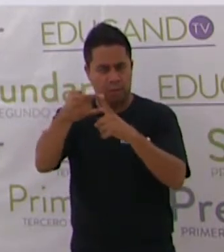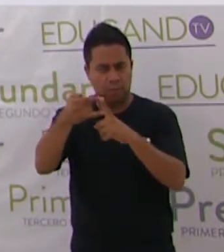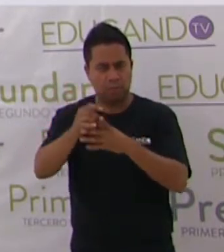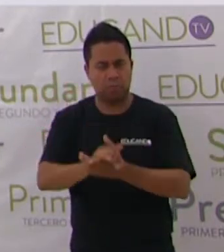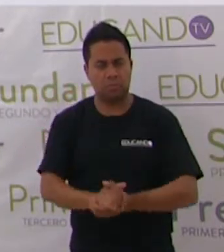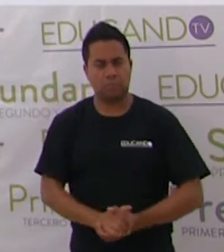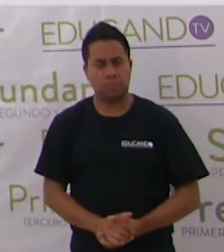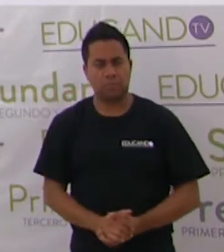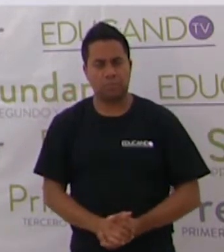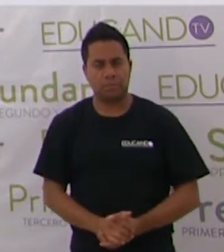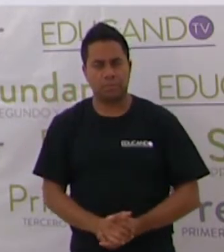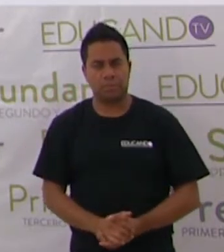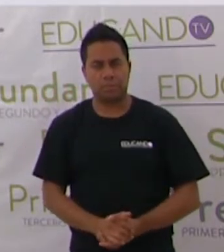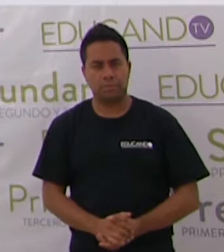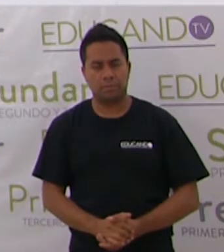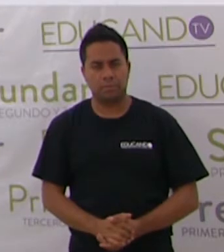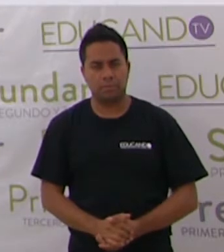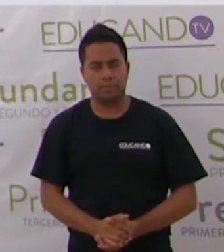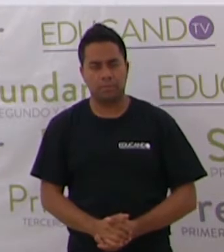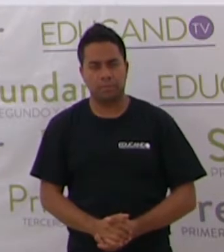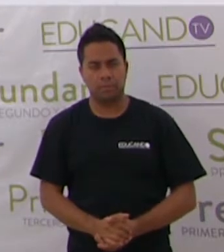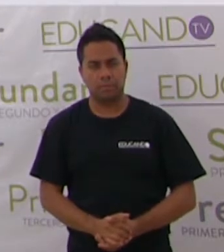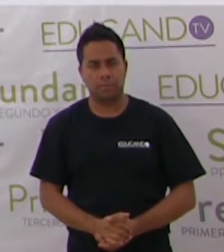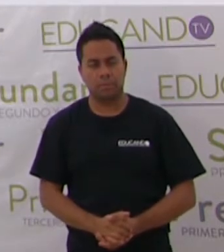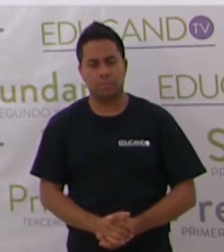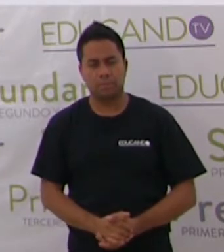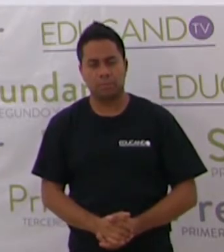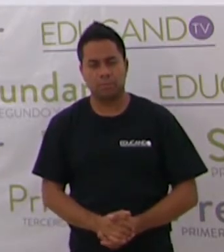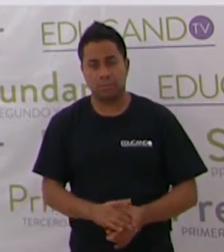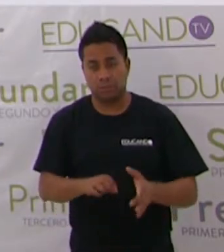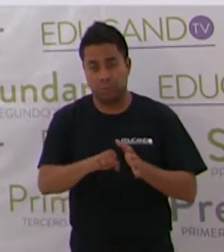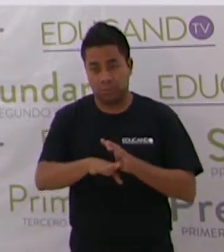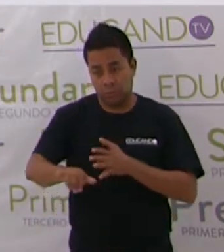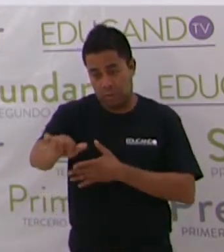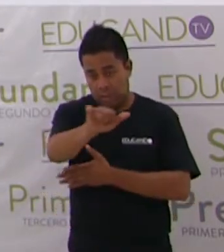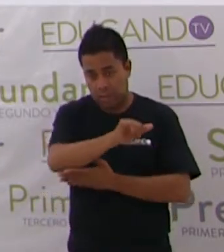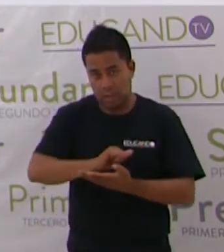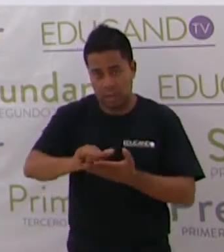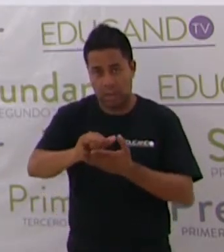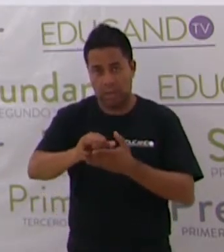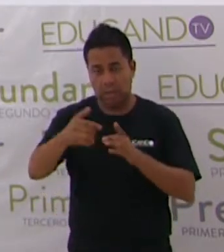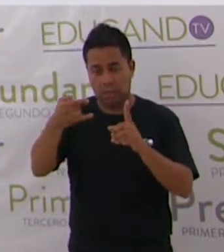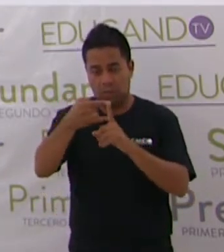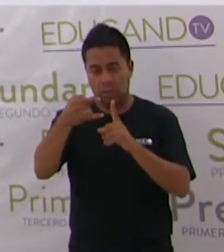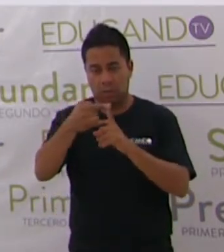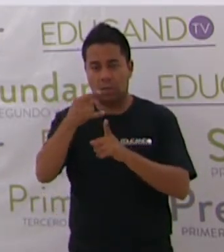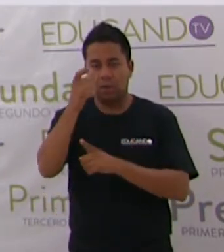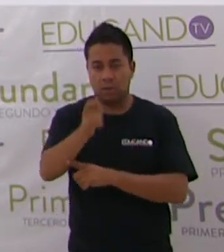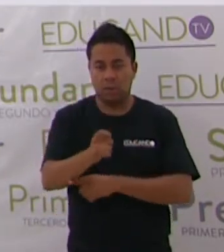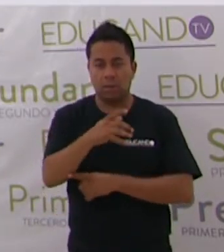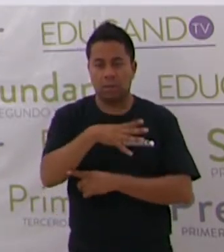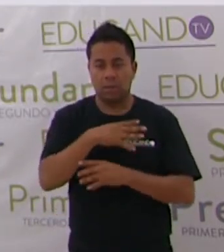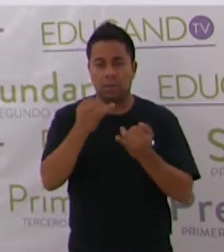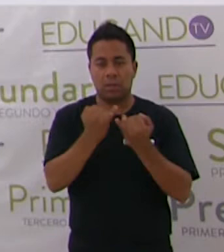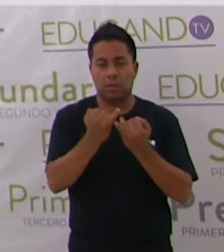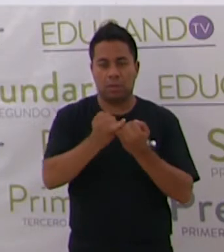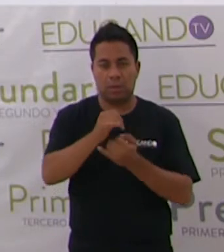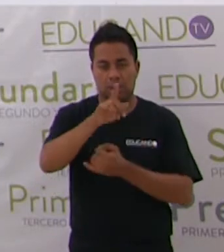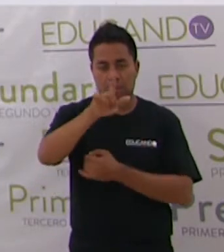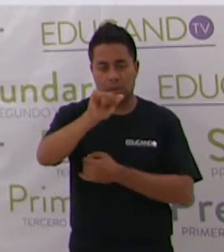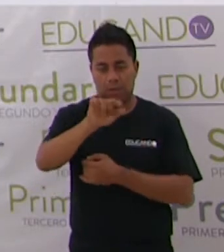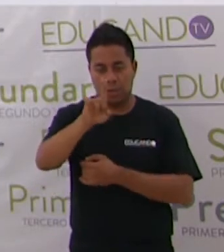pueden, y que el área de un cuadrado es lado por